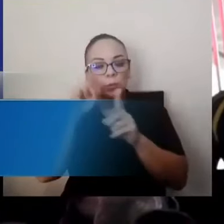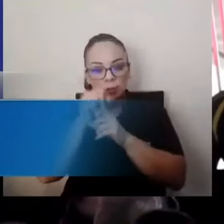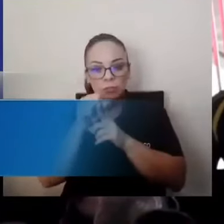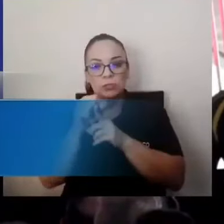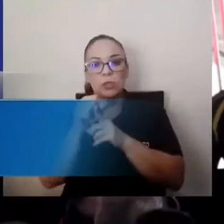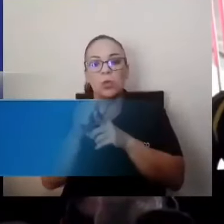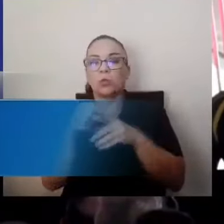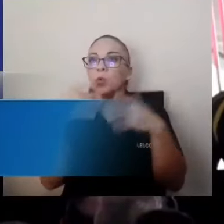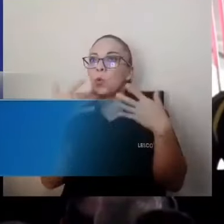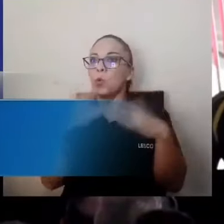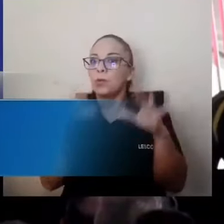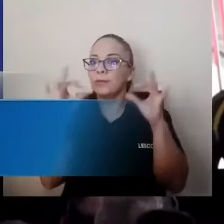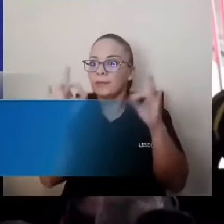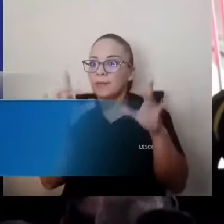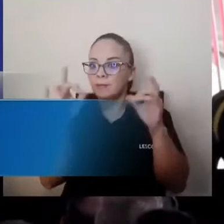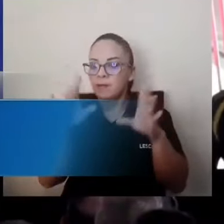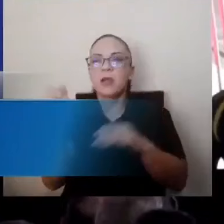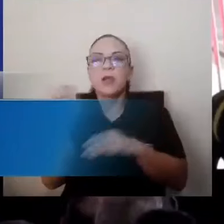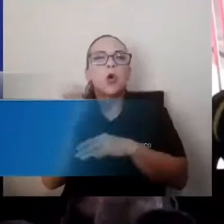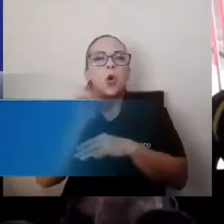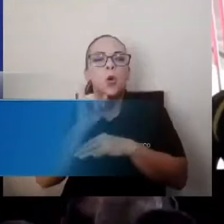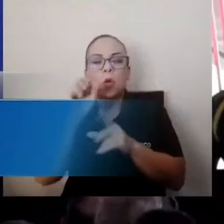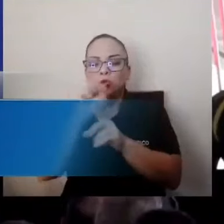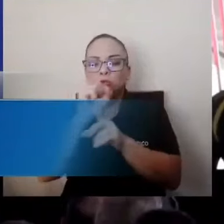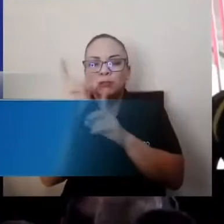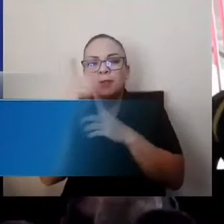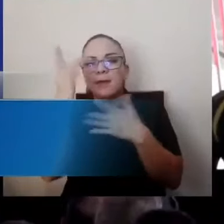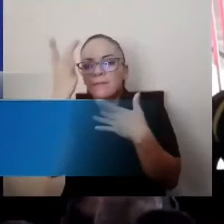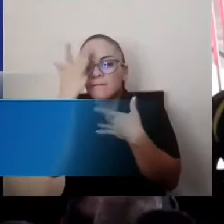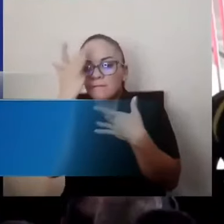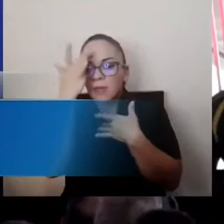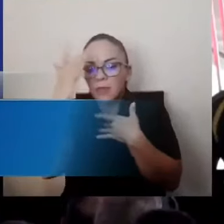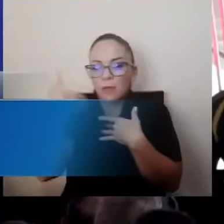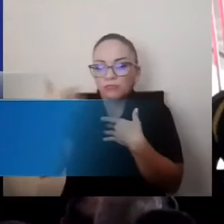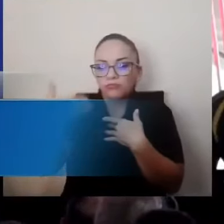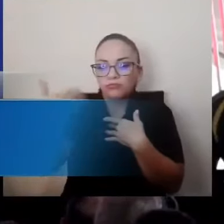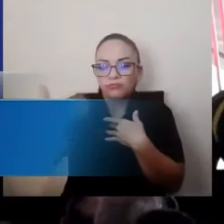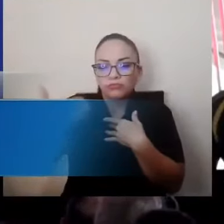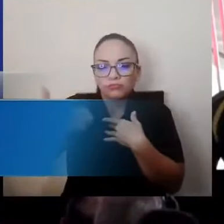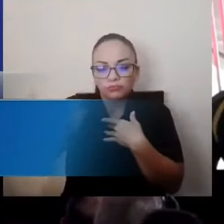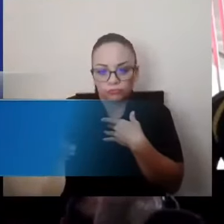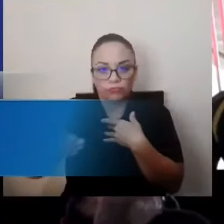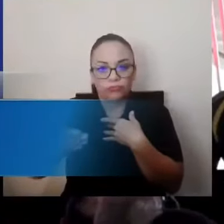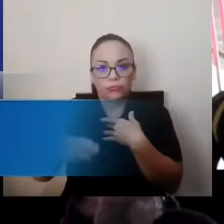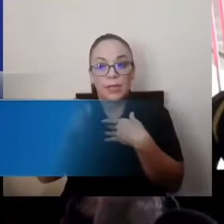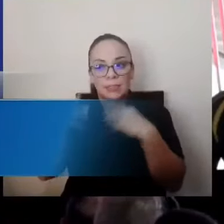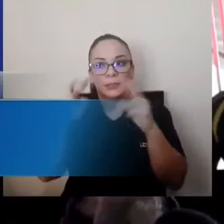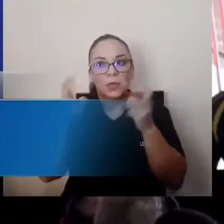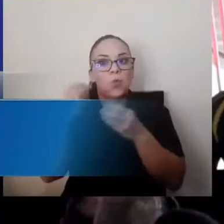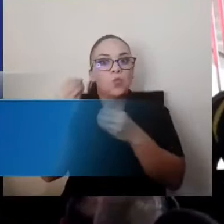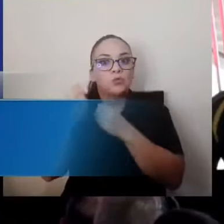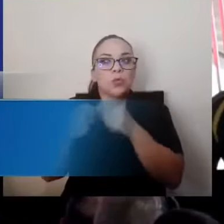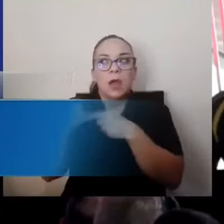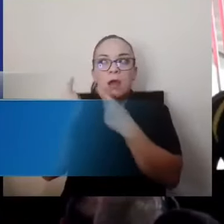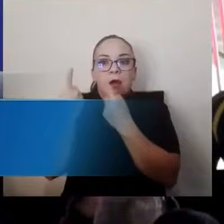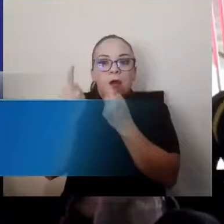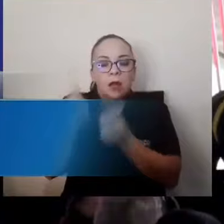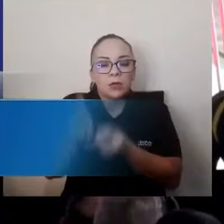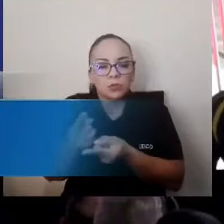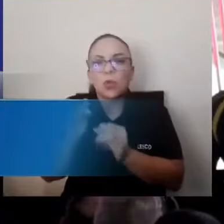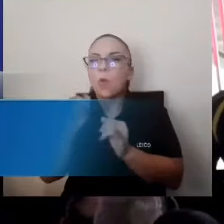enfermedad que como sociedad ha venido desarrollándose de manera silenciosa por tanto tiempo.